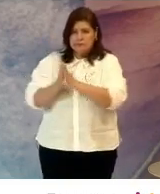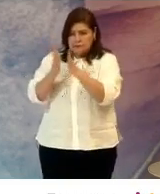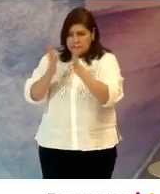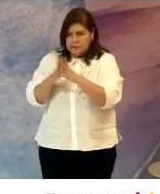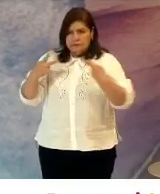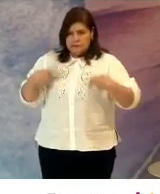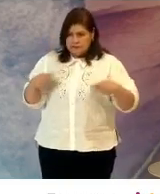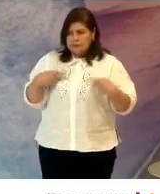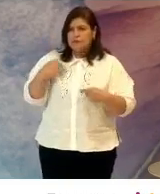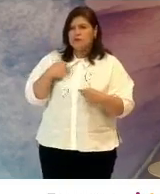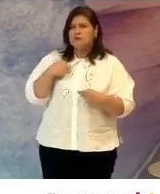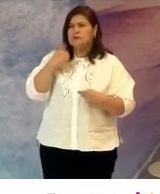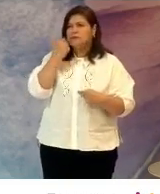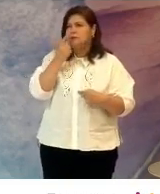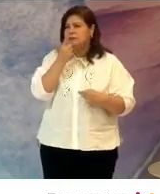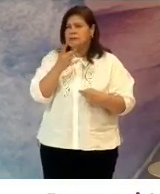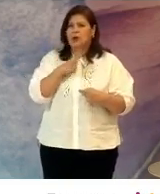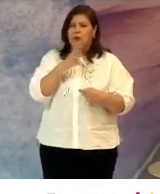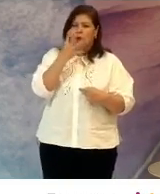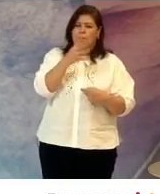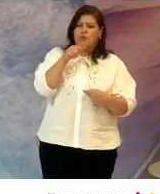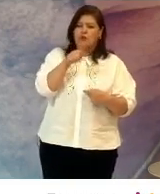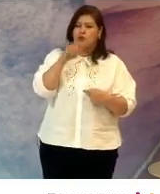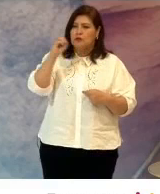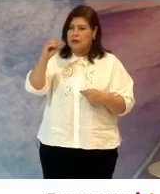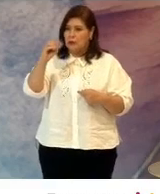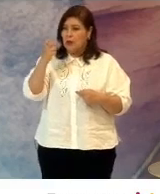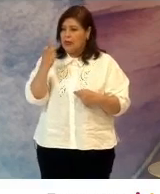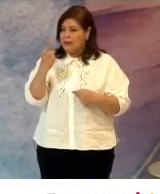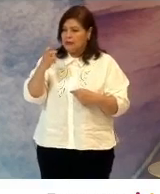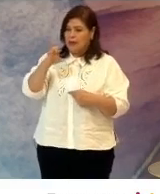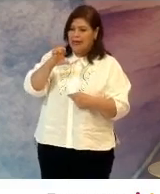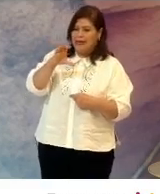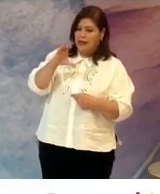Esto es lo que yo llamo 4.0. Tenemos aquí el ecosistema